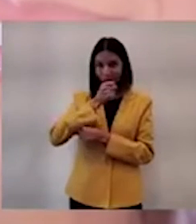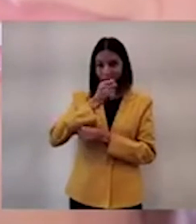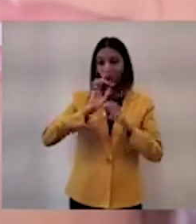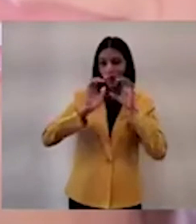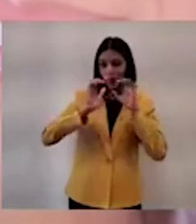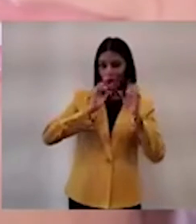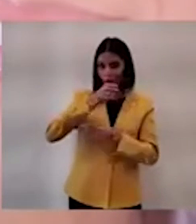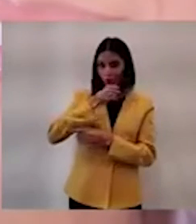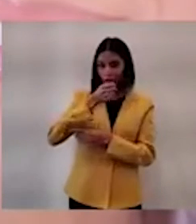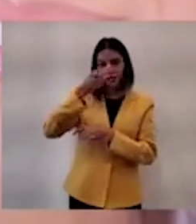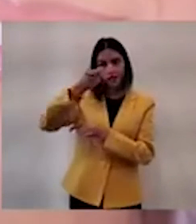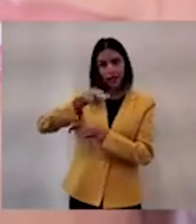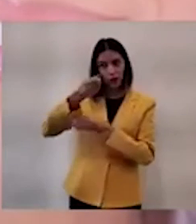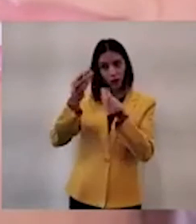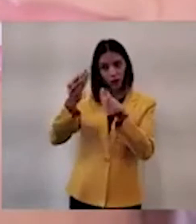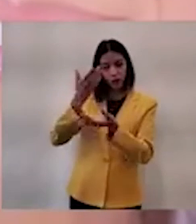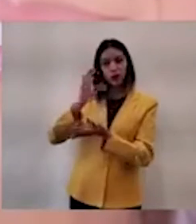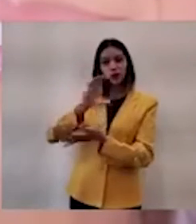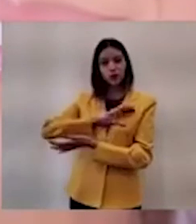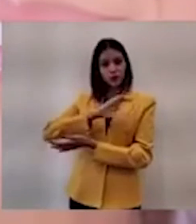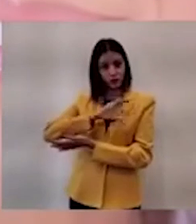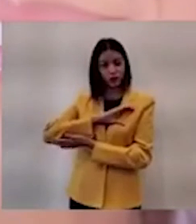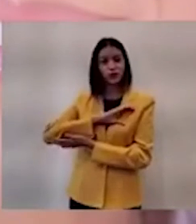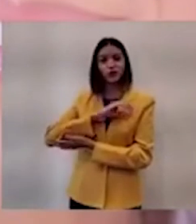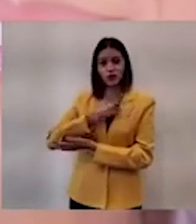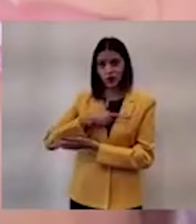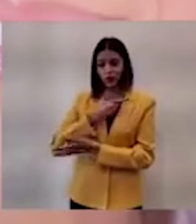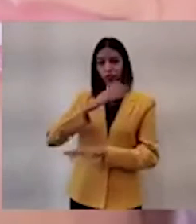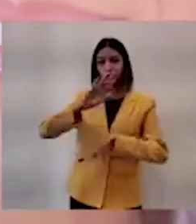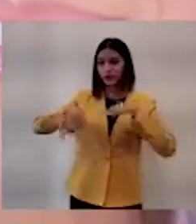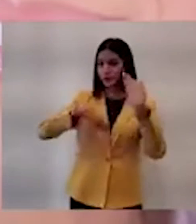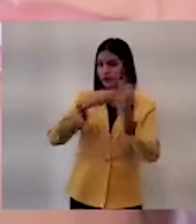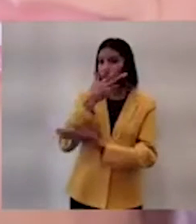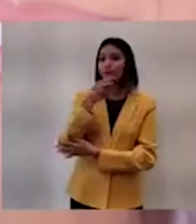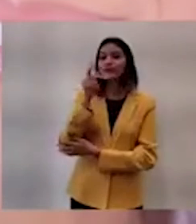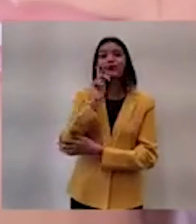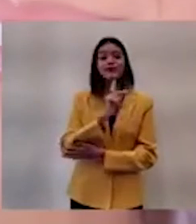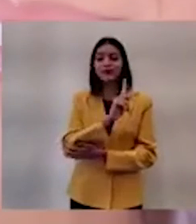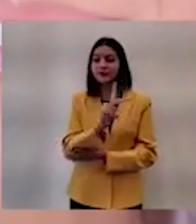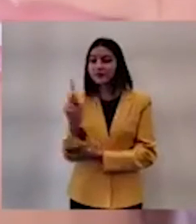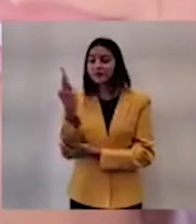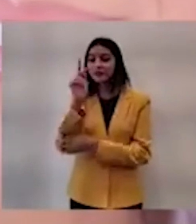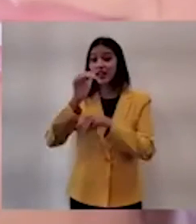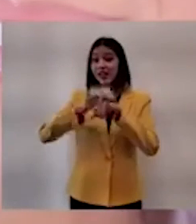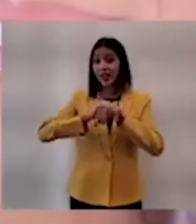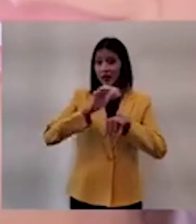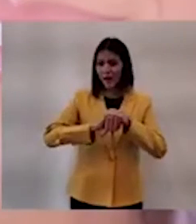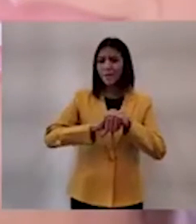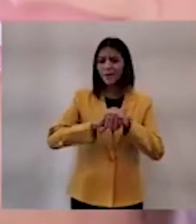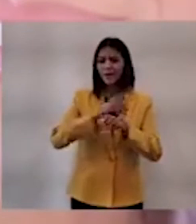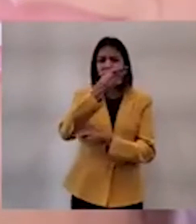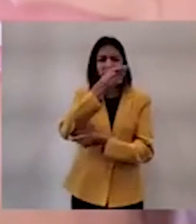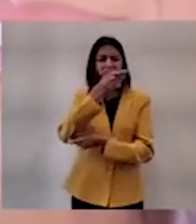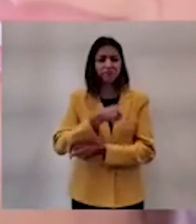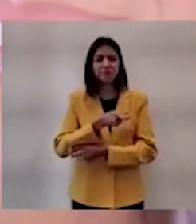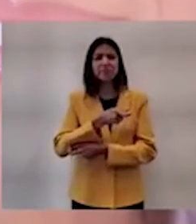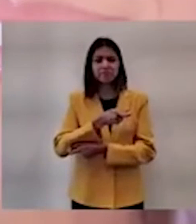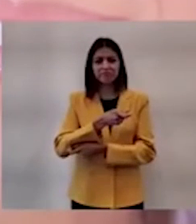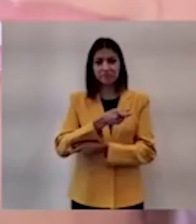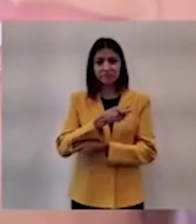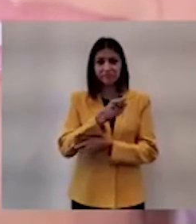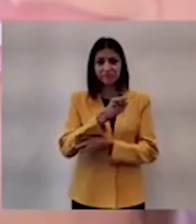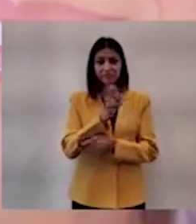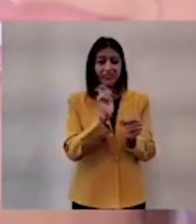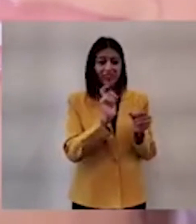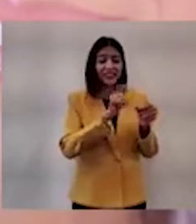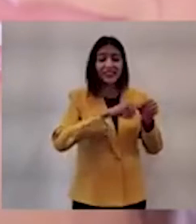de la descomposición tan grave que padece nuestro país, por lo cual es imperante que todas las instituciones del Estado